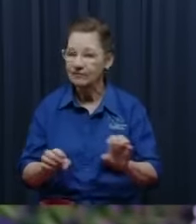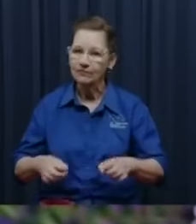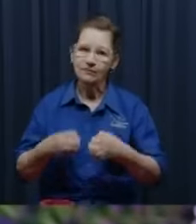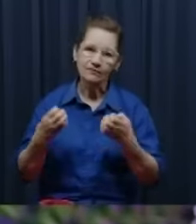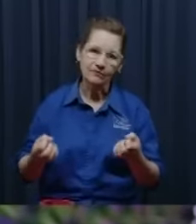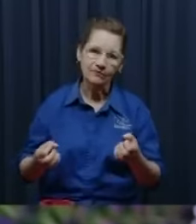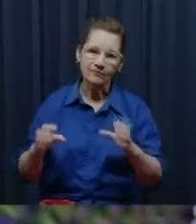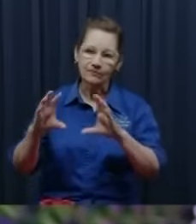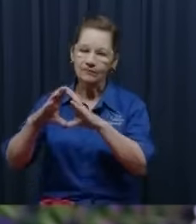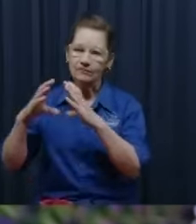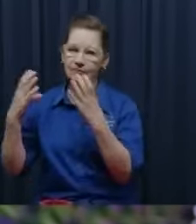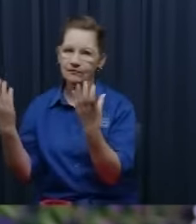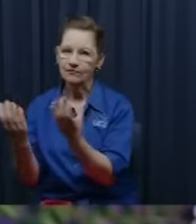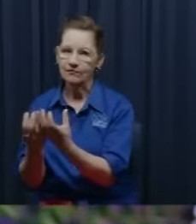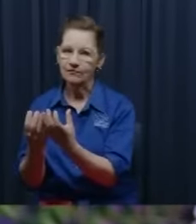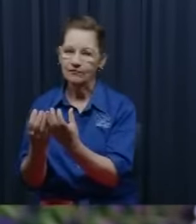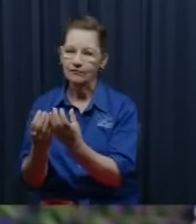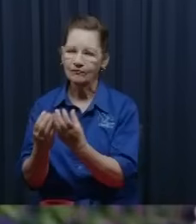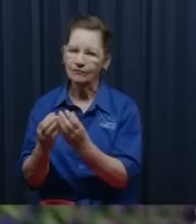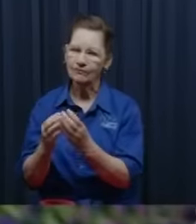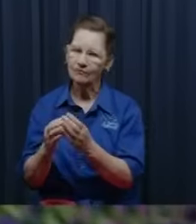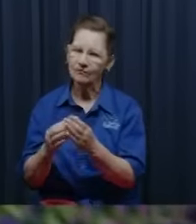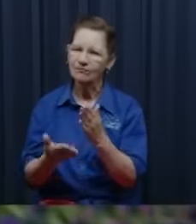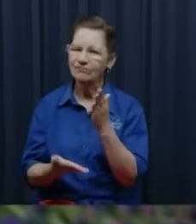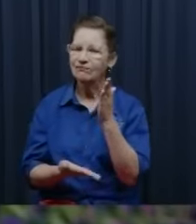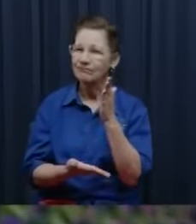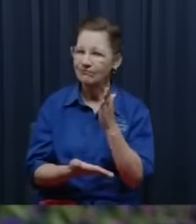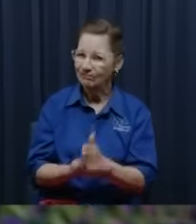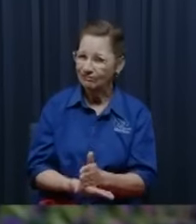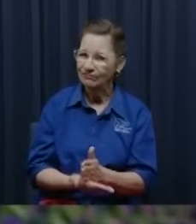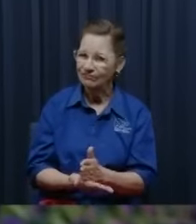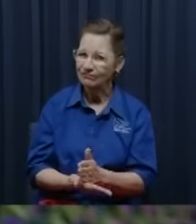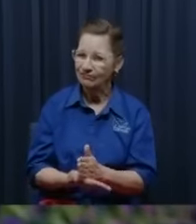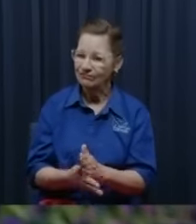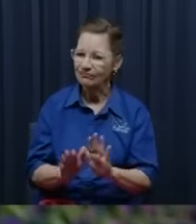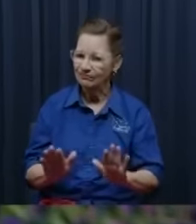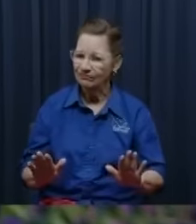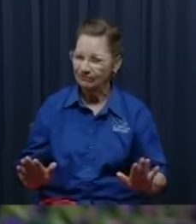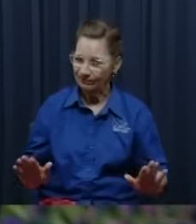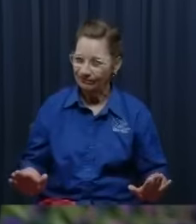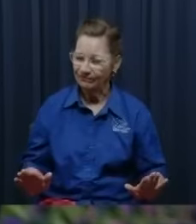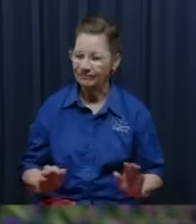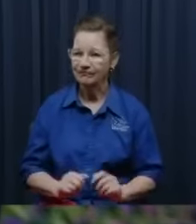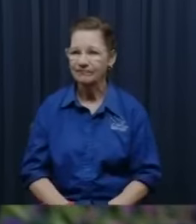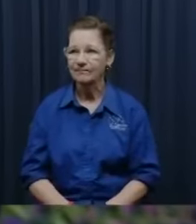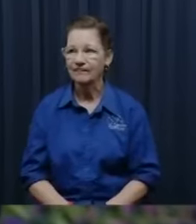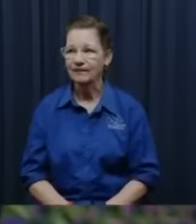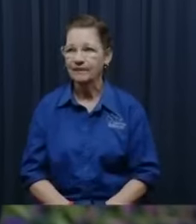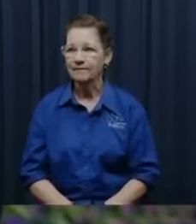quedó en en standby Okay ahora